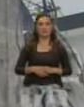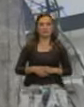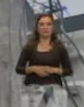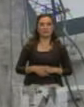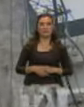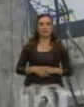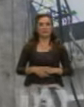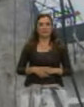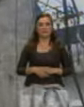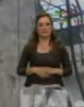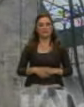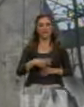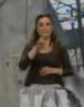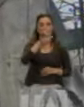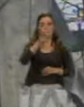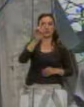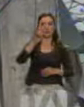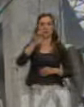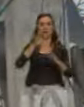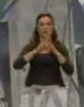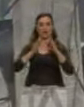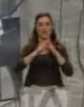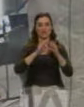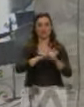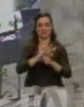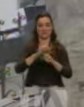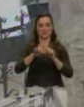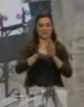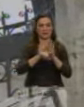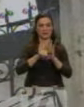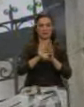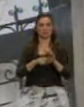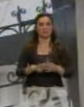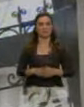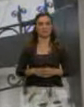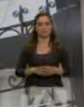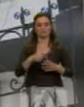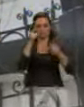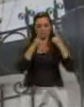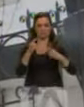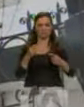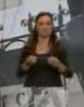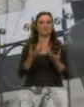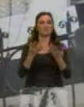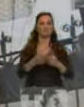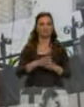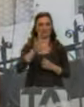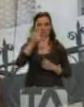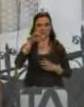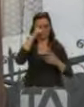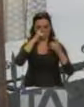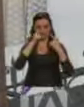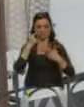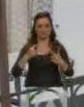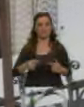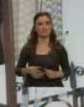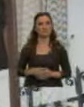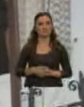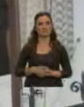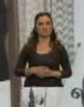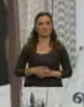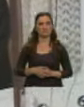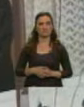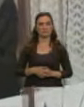en 2 manzanas, son 32 viviendas que están afectadas. ¿Cuántos heridos específicamente? Nos dicen que 3, ¿se confirma? Sí, 3 heridos. ¿De gravedad o cuál es la